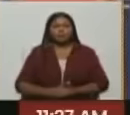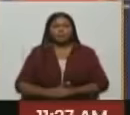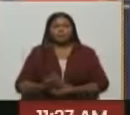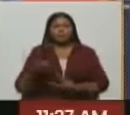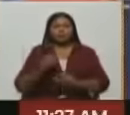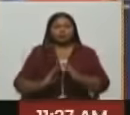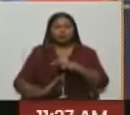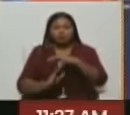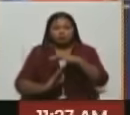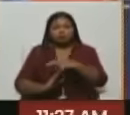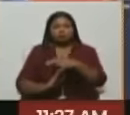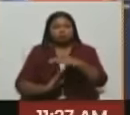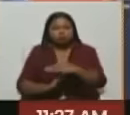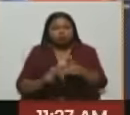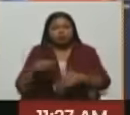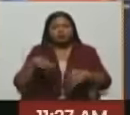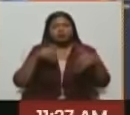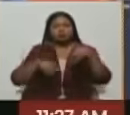estas elecciones.